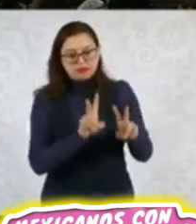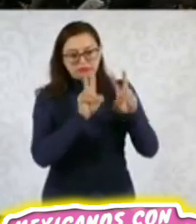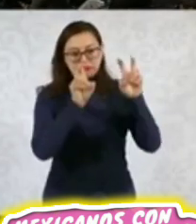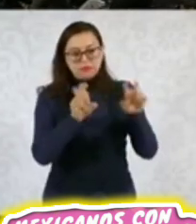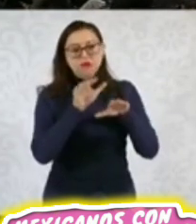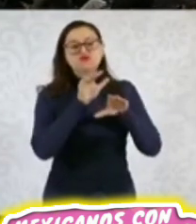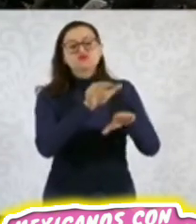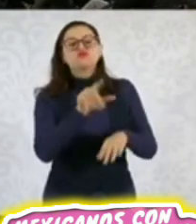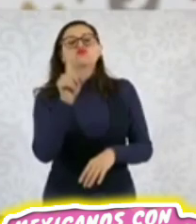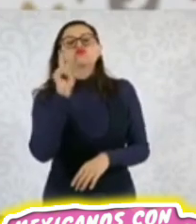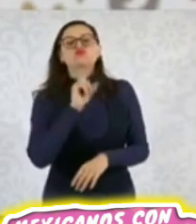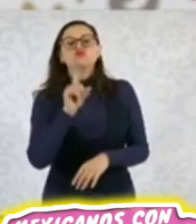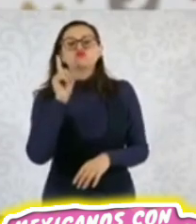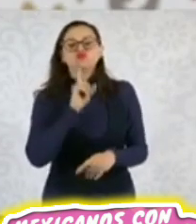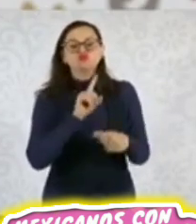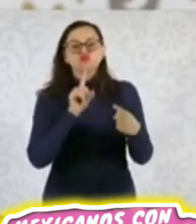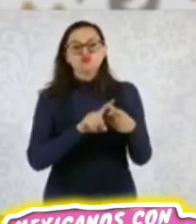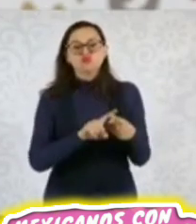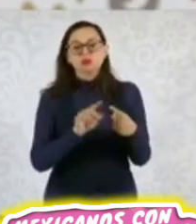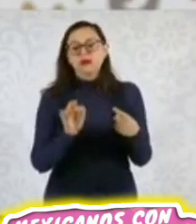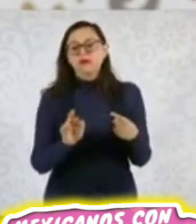materia. Es Frida